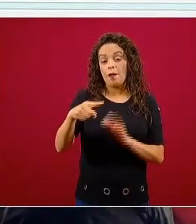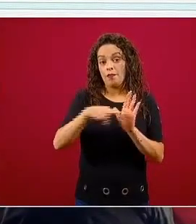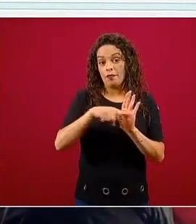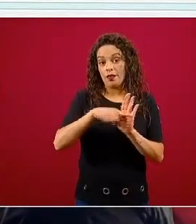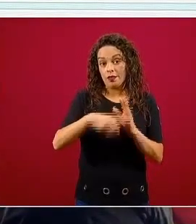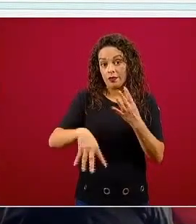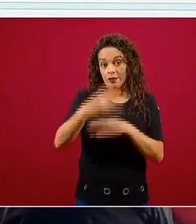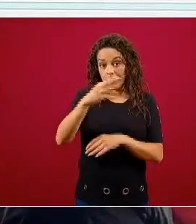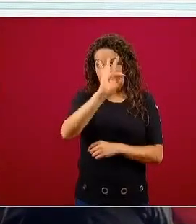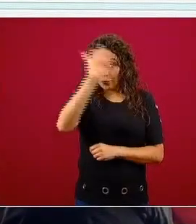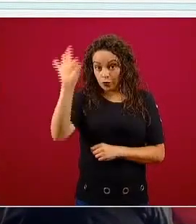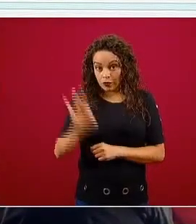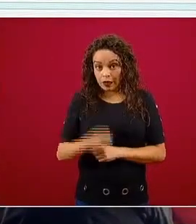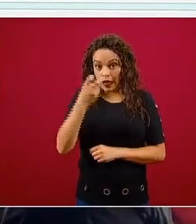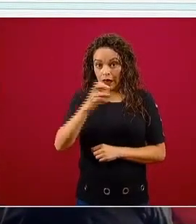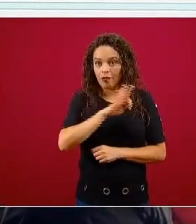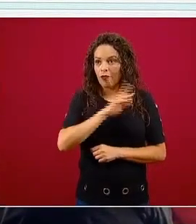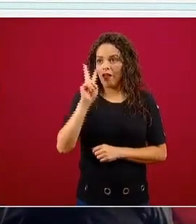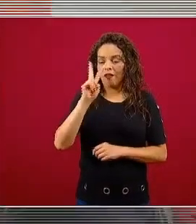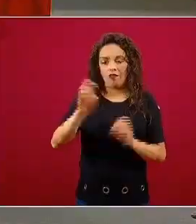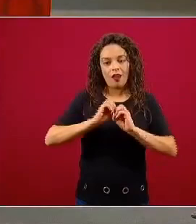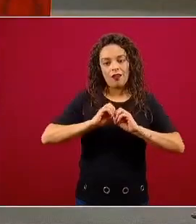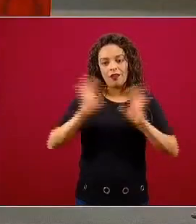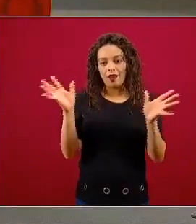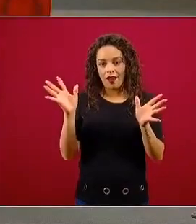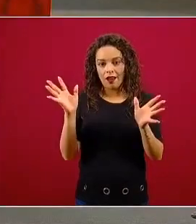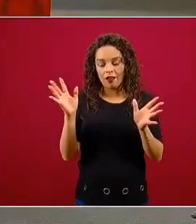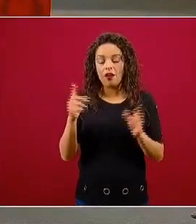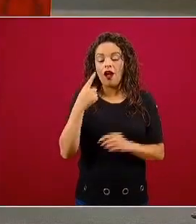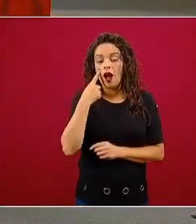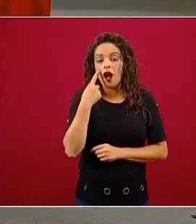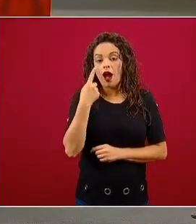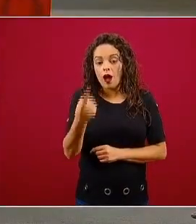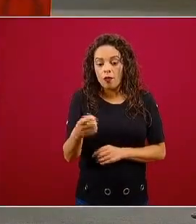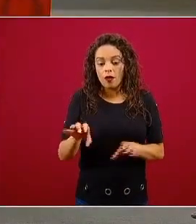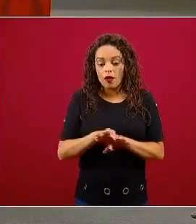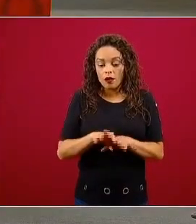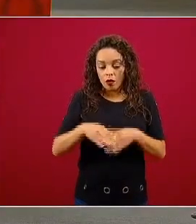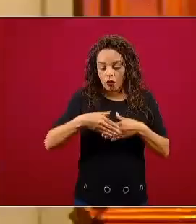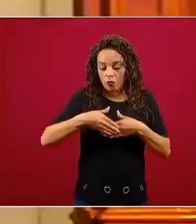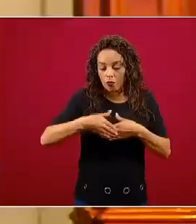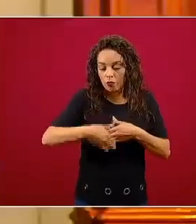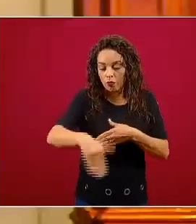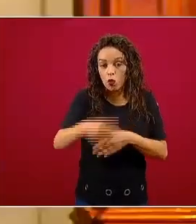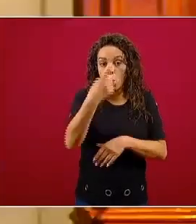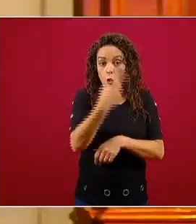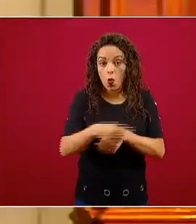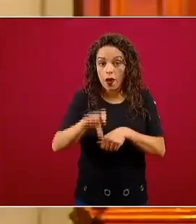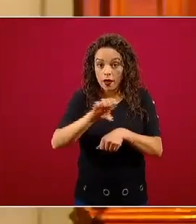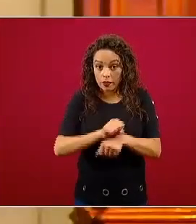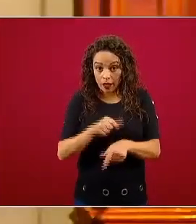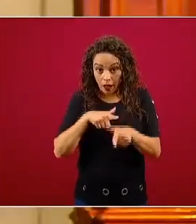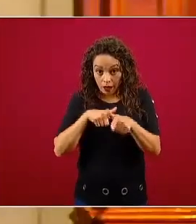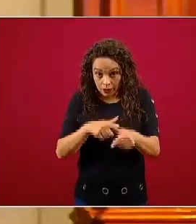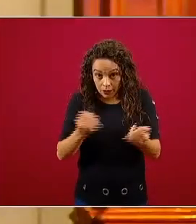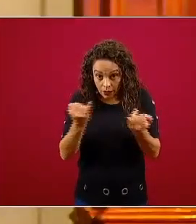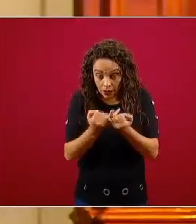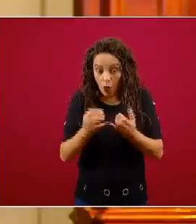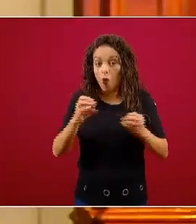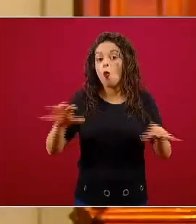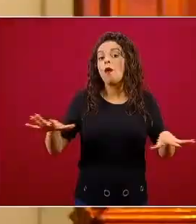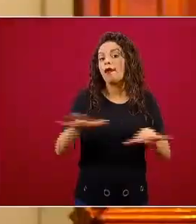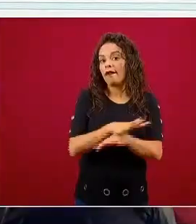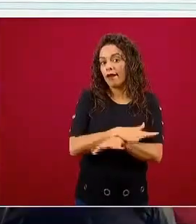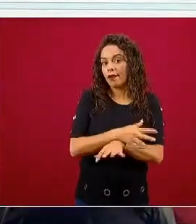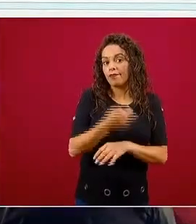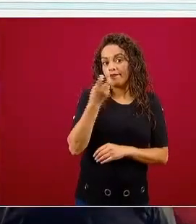Vamos a ver ese menos 14%, cómo se comporta durante el transcurso de la semana, para ver si esta